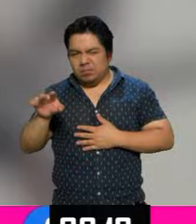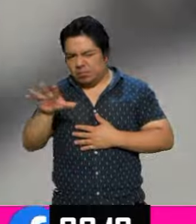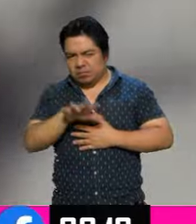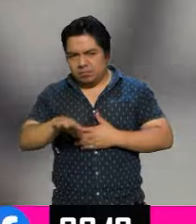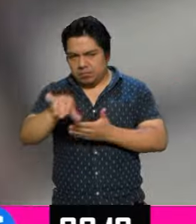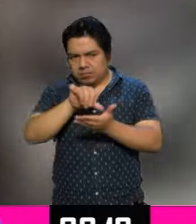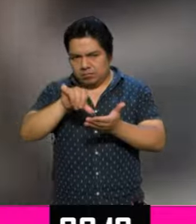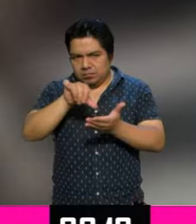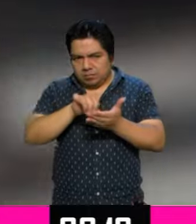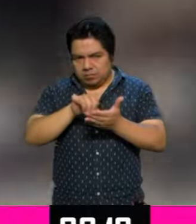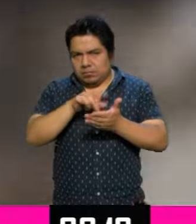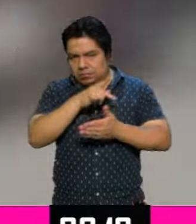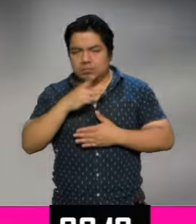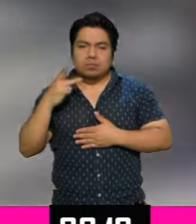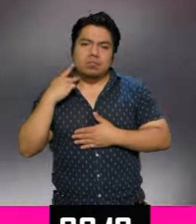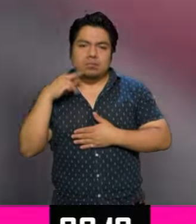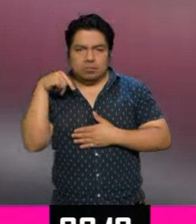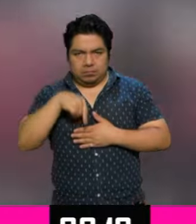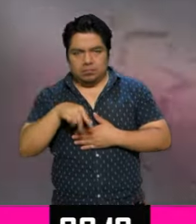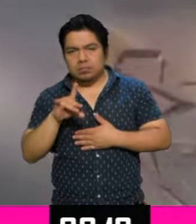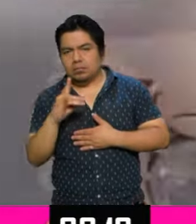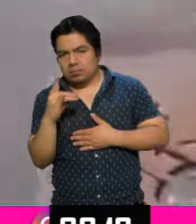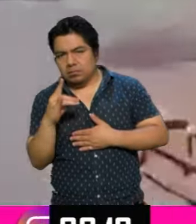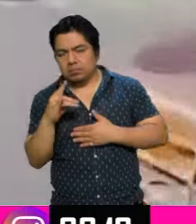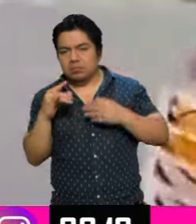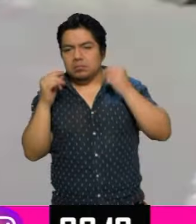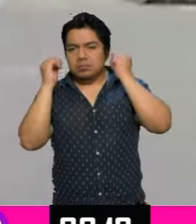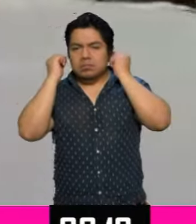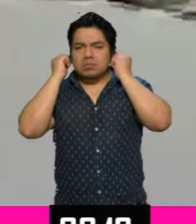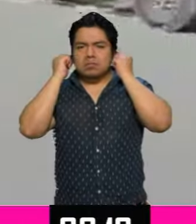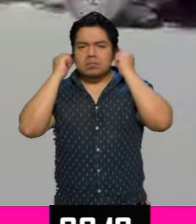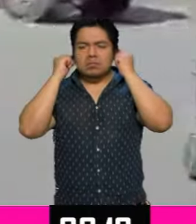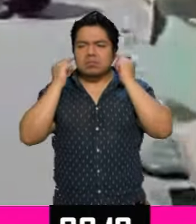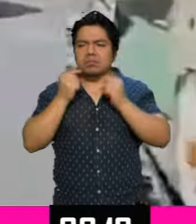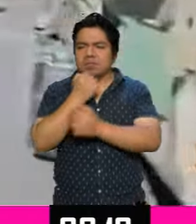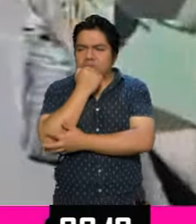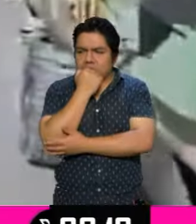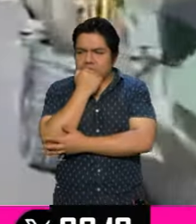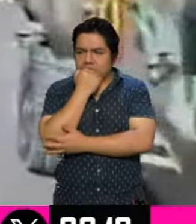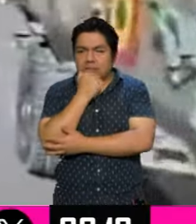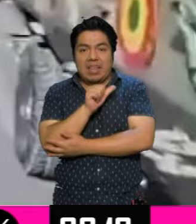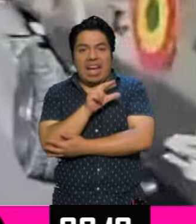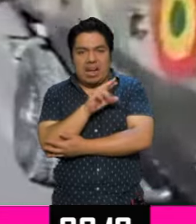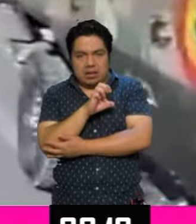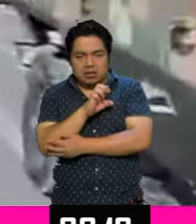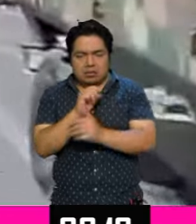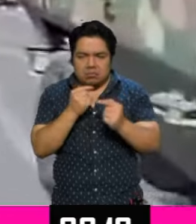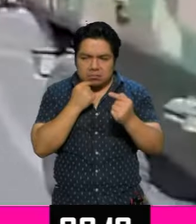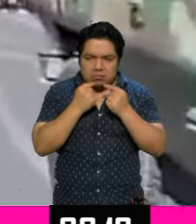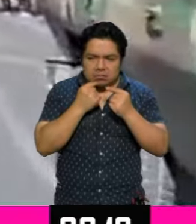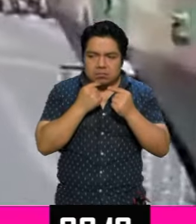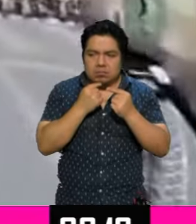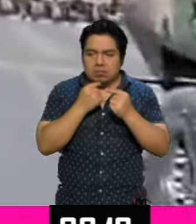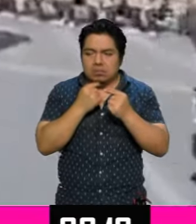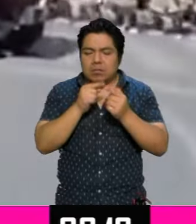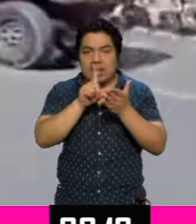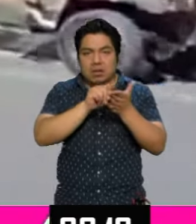del poder político en Bolivia. Y bueno, luego de deliberar un poco, Arce puso un mensaje en